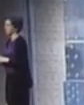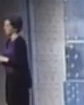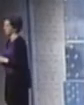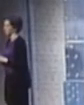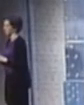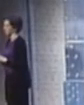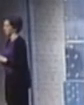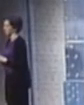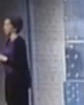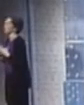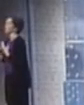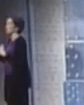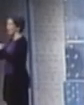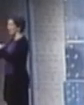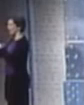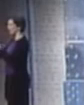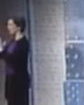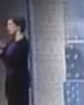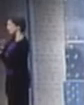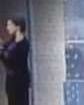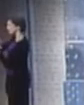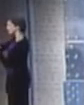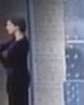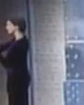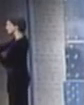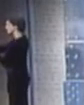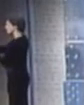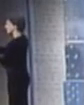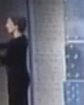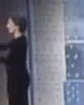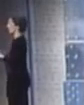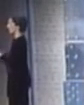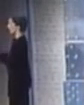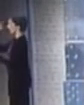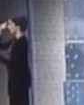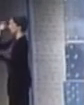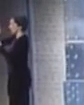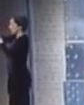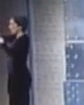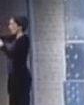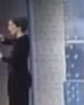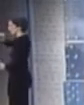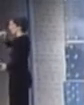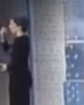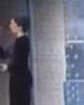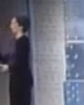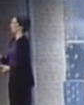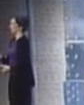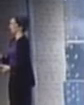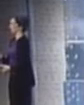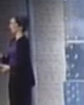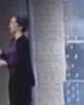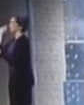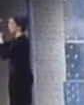Al integrar una variedad de recursos que permitan precisamente esa movilización de habilidades cognitivas y no cognitivas, que son la